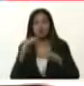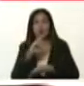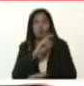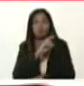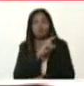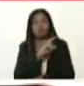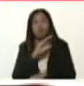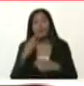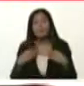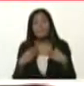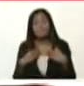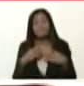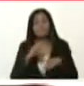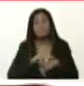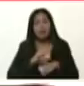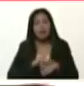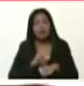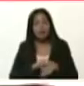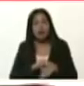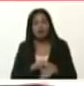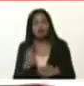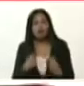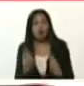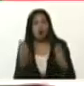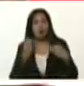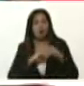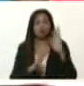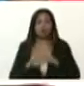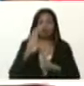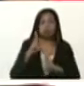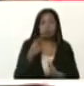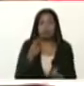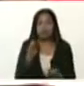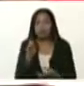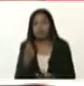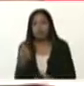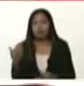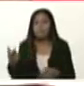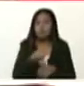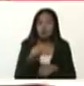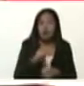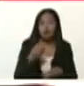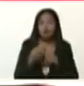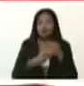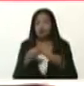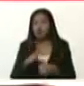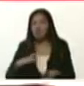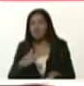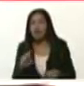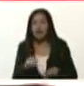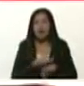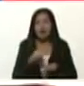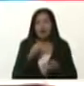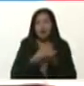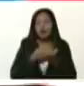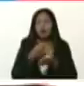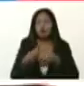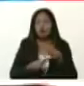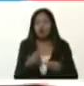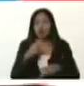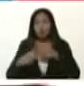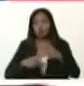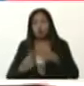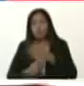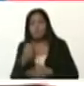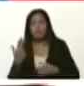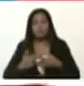ustedes. Estoy de acuerdo. Ahora hay que parir los recursos, ¿verdad? Para eso es que queremos producir más